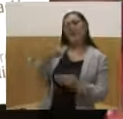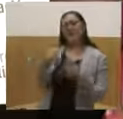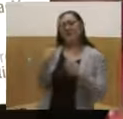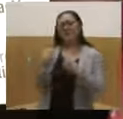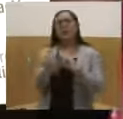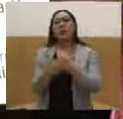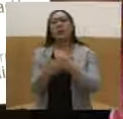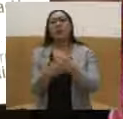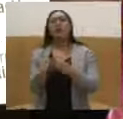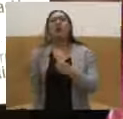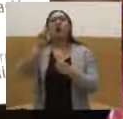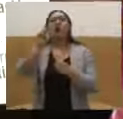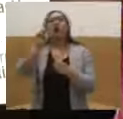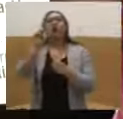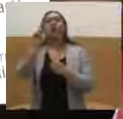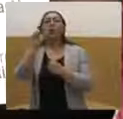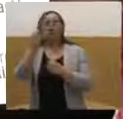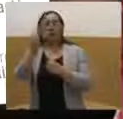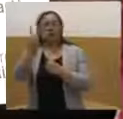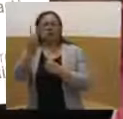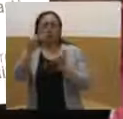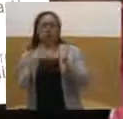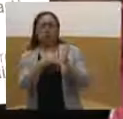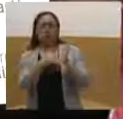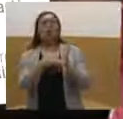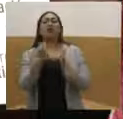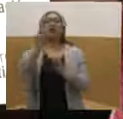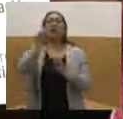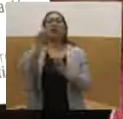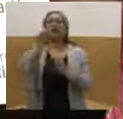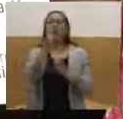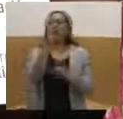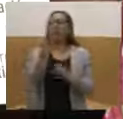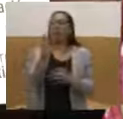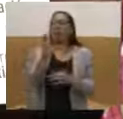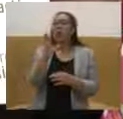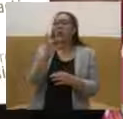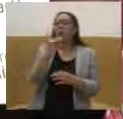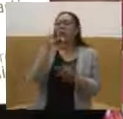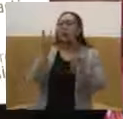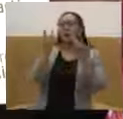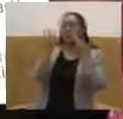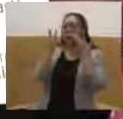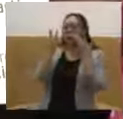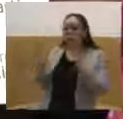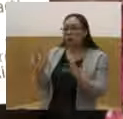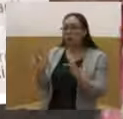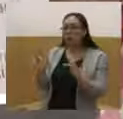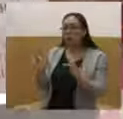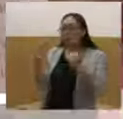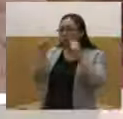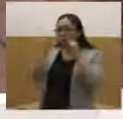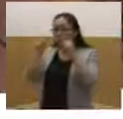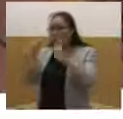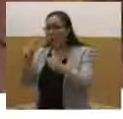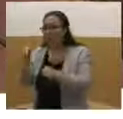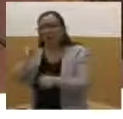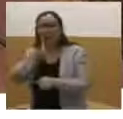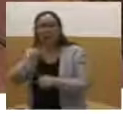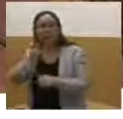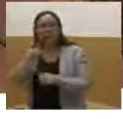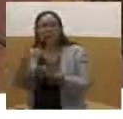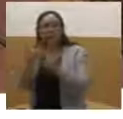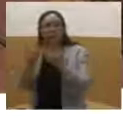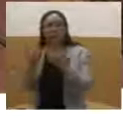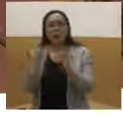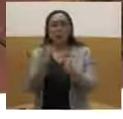2021. No podemos condenar a las mujeres al abandono ni a que carezcan de los beneficios de programas que fueron